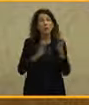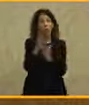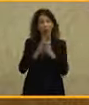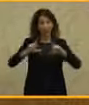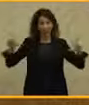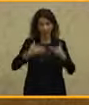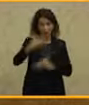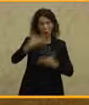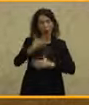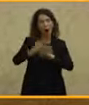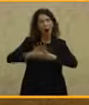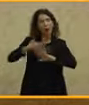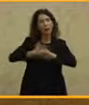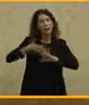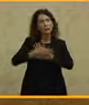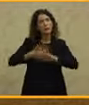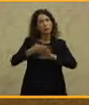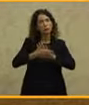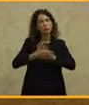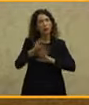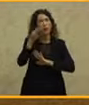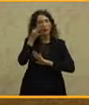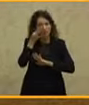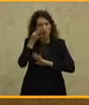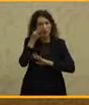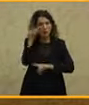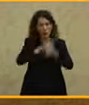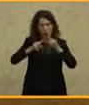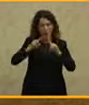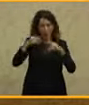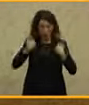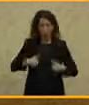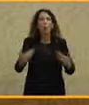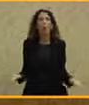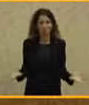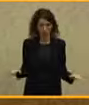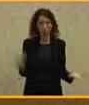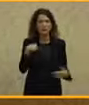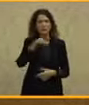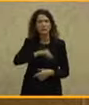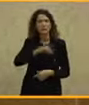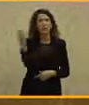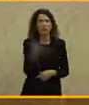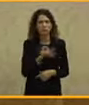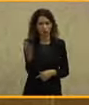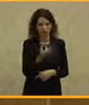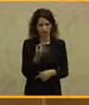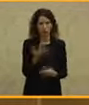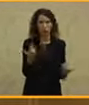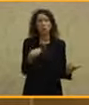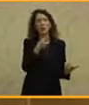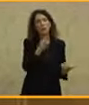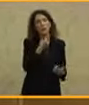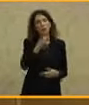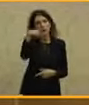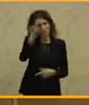comunicación hablasen realmente de cuál es nuestro problema. De qué es lo que sentimos. Me